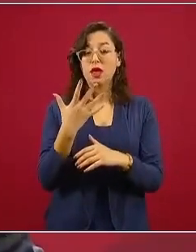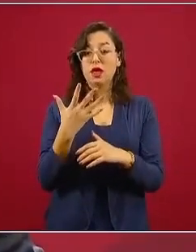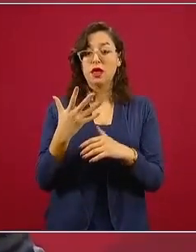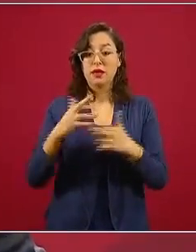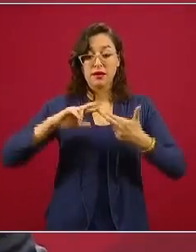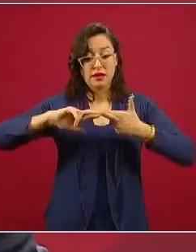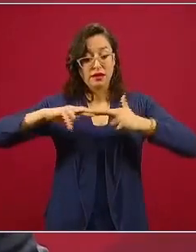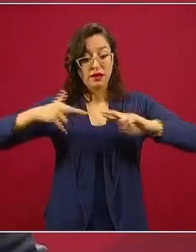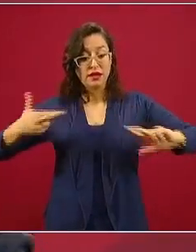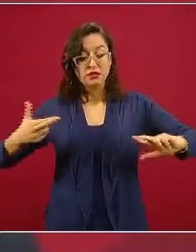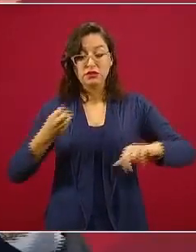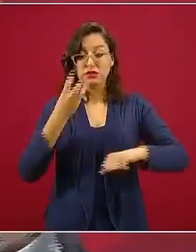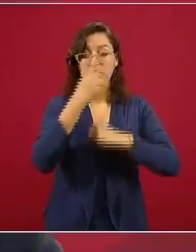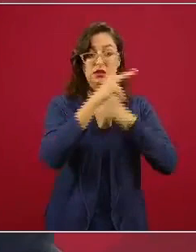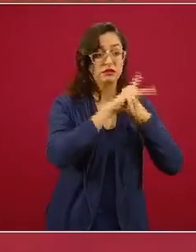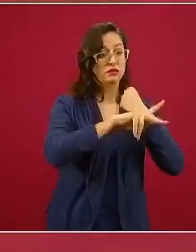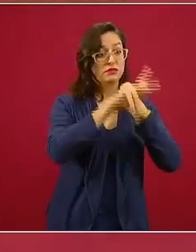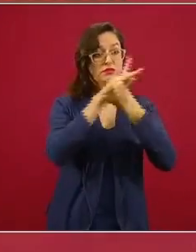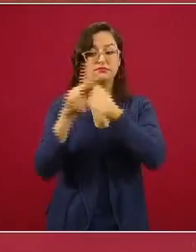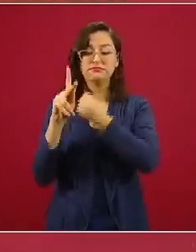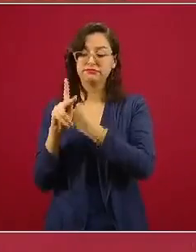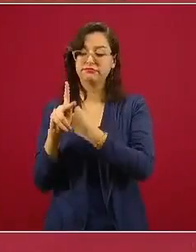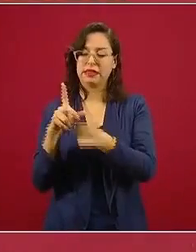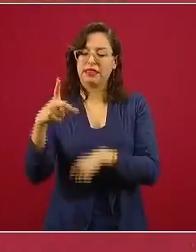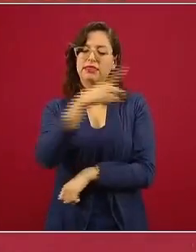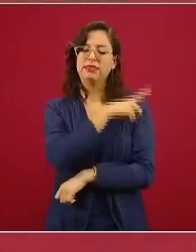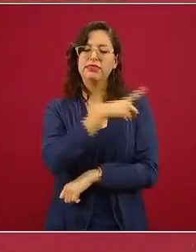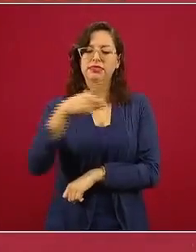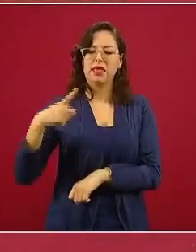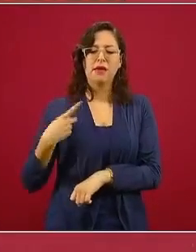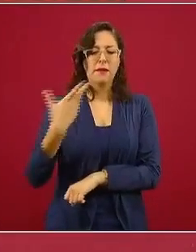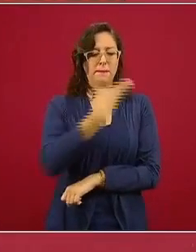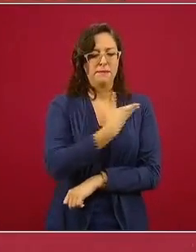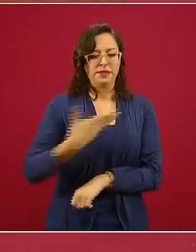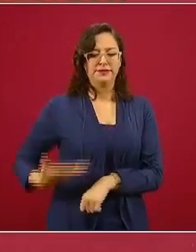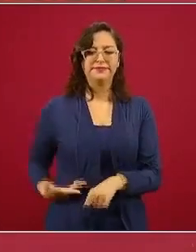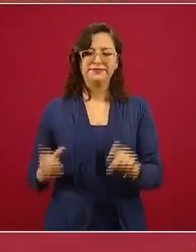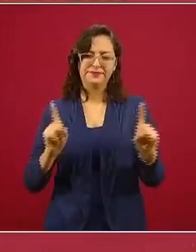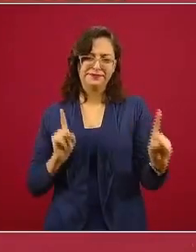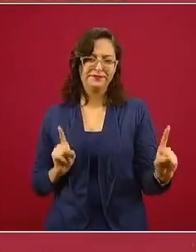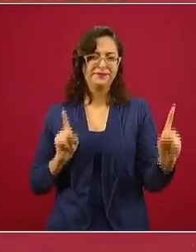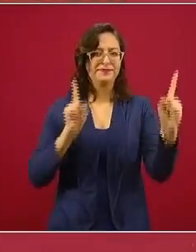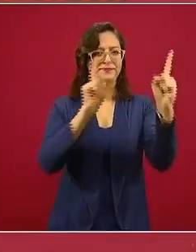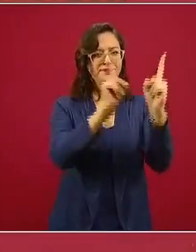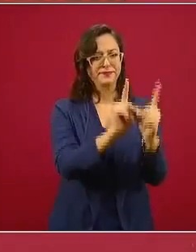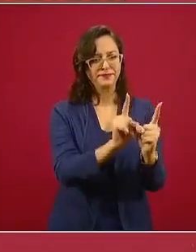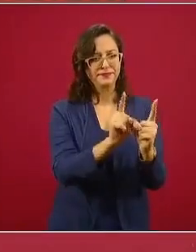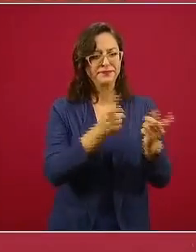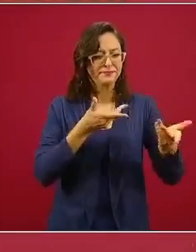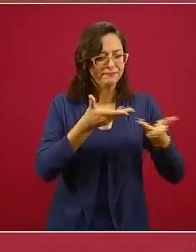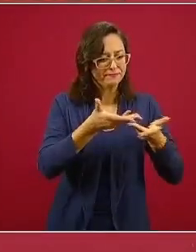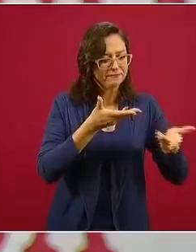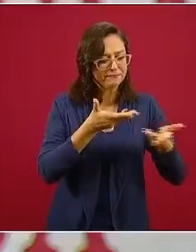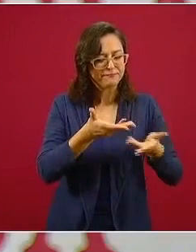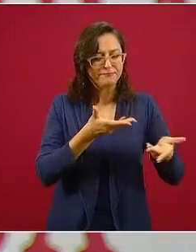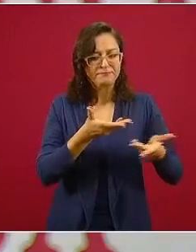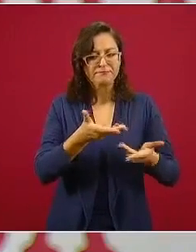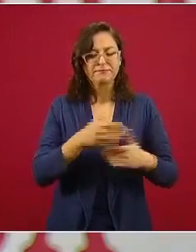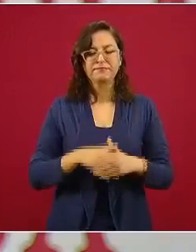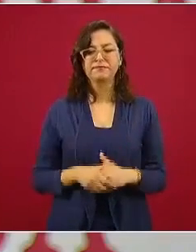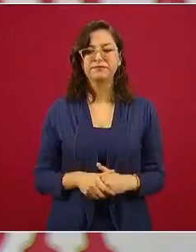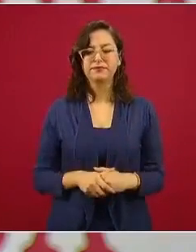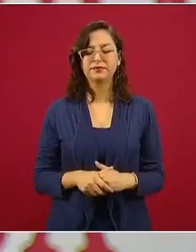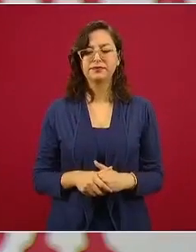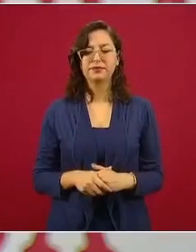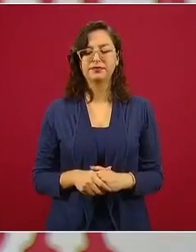la relación entre los tres países, por lo que acabo de explicar. Y lo mismo hizo, misma